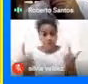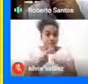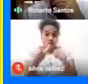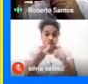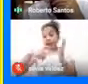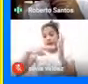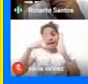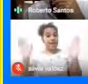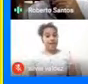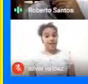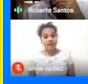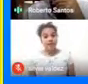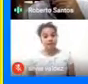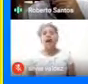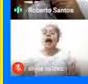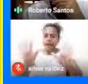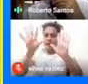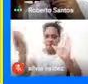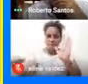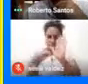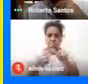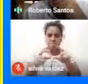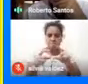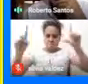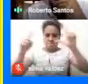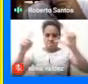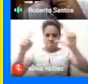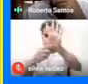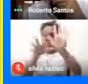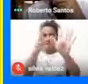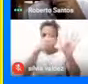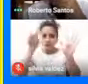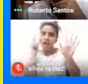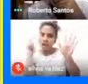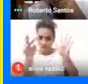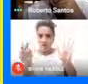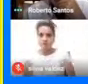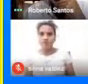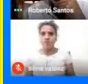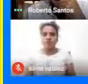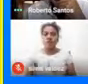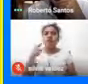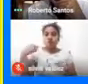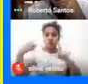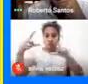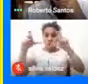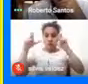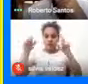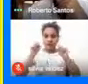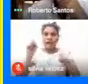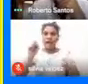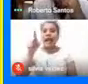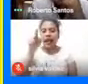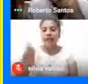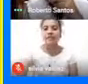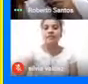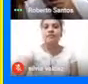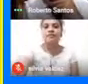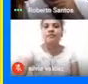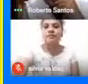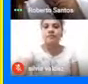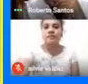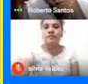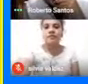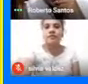Muy bien Lo voy a colocar Aquí en la pantalla Para que lo vean Yo le tomo Un pantallazo A ver Yo le tomo